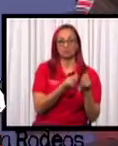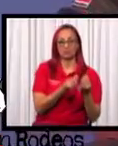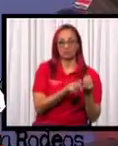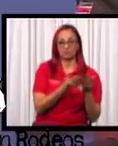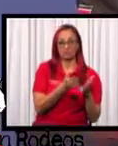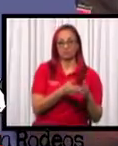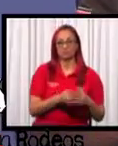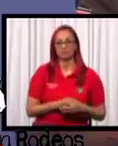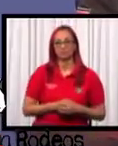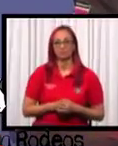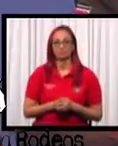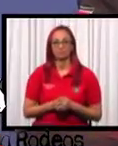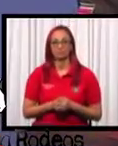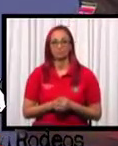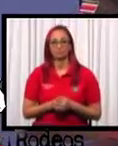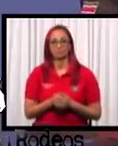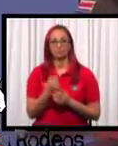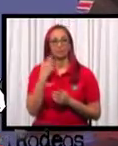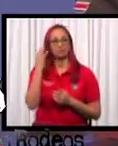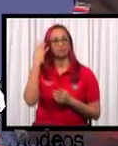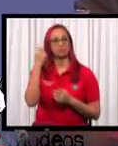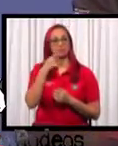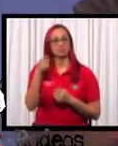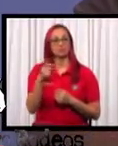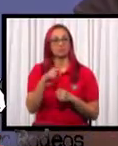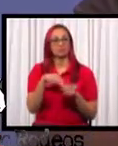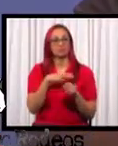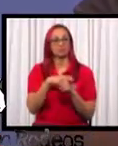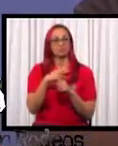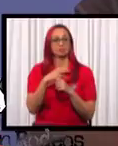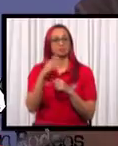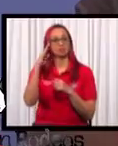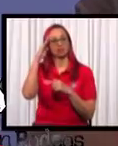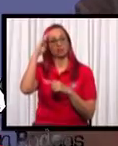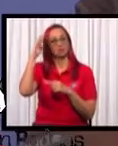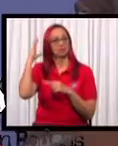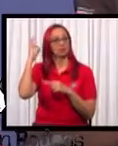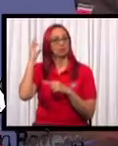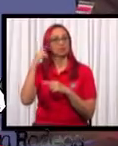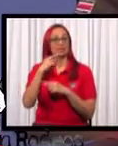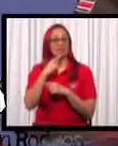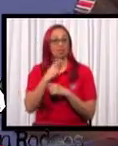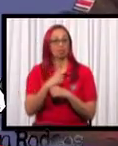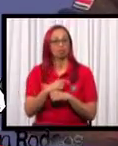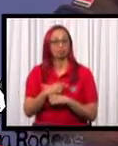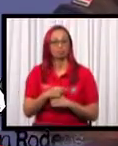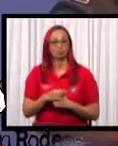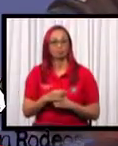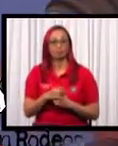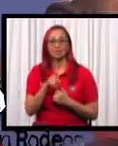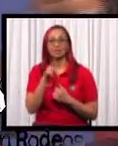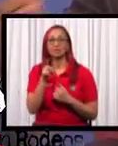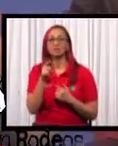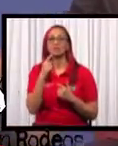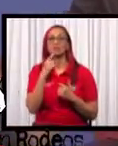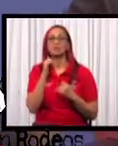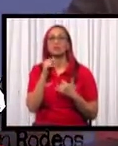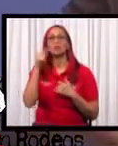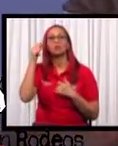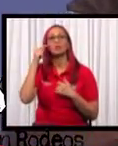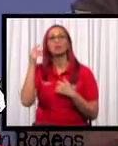La señora presidenta de la República, doña Laura Chinchilla, dijo que eso era del gobierno